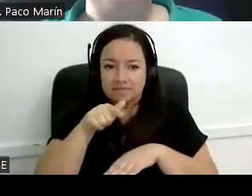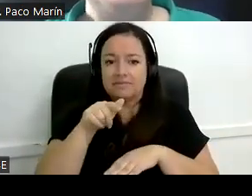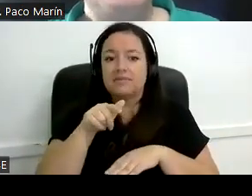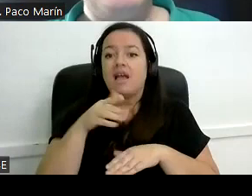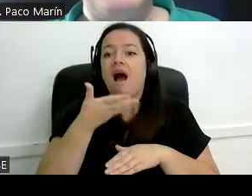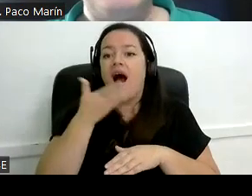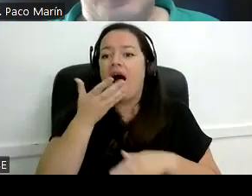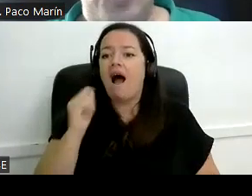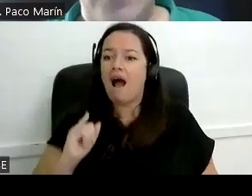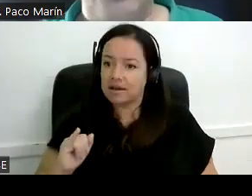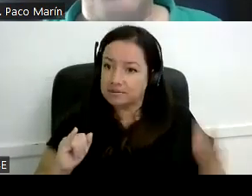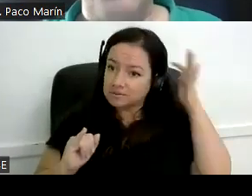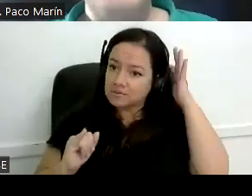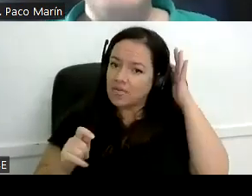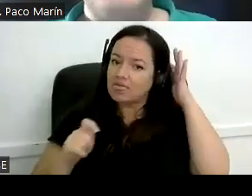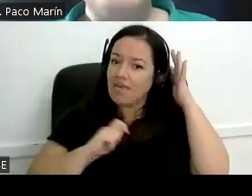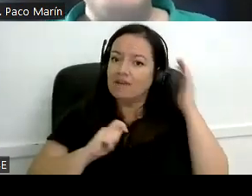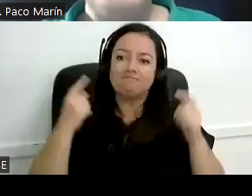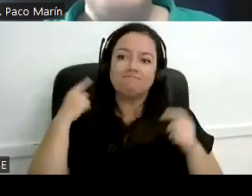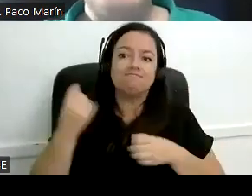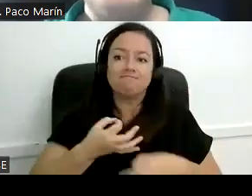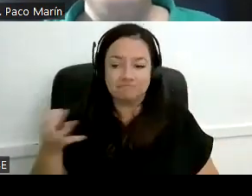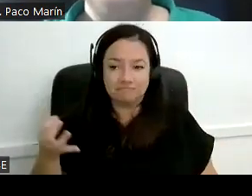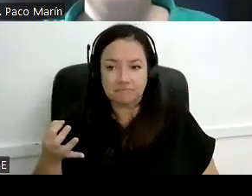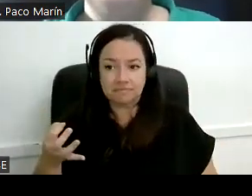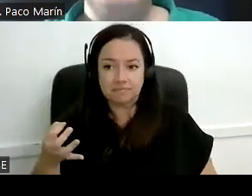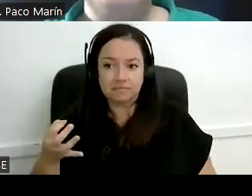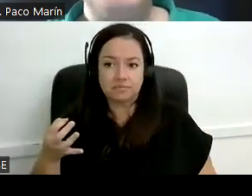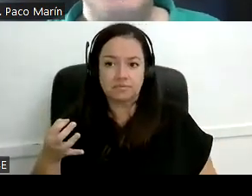termoloción, efecto calor, que sería,